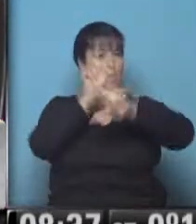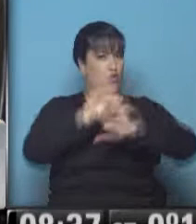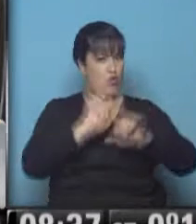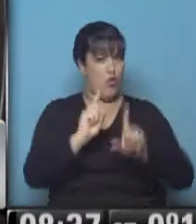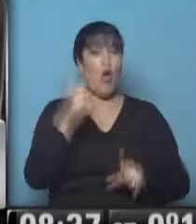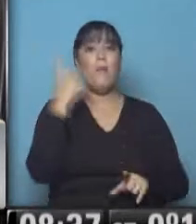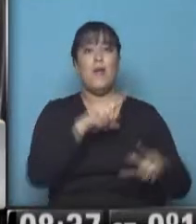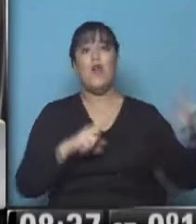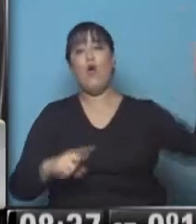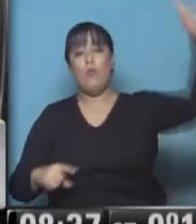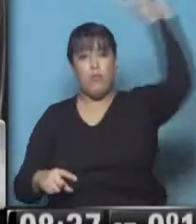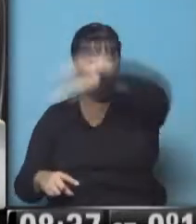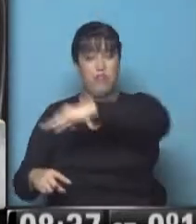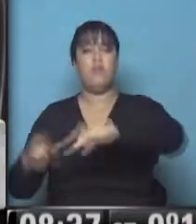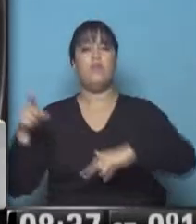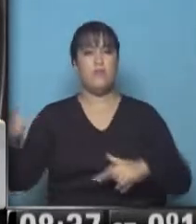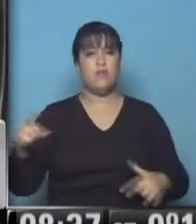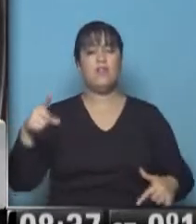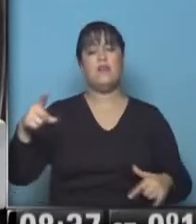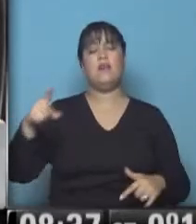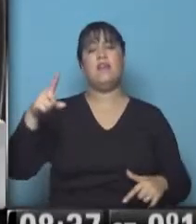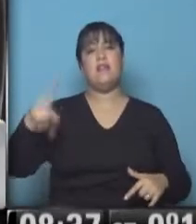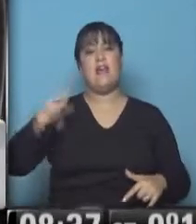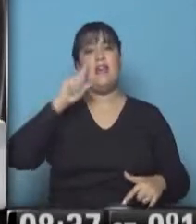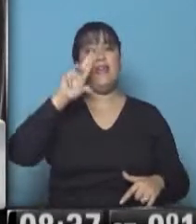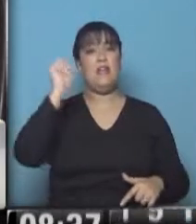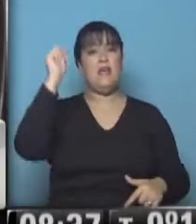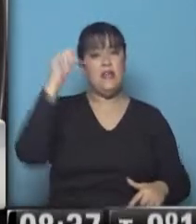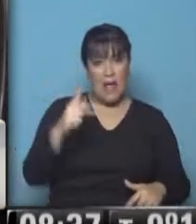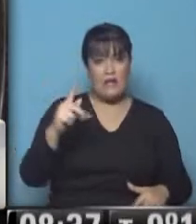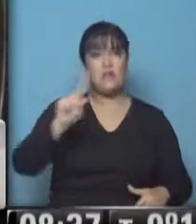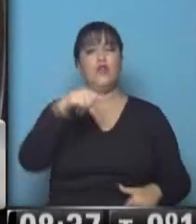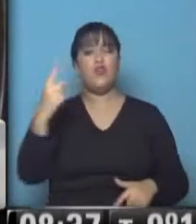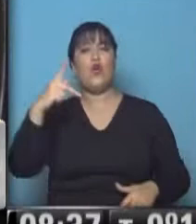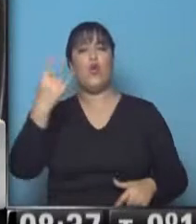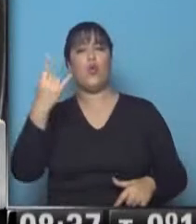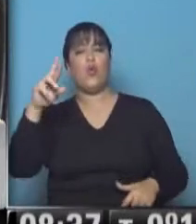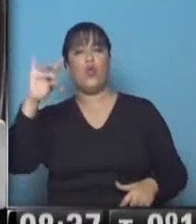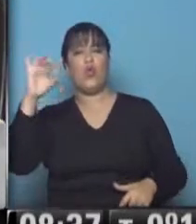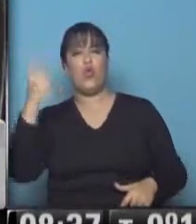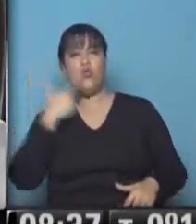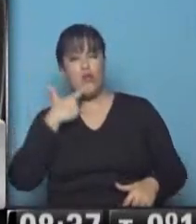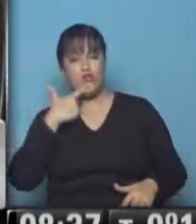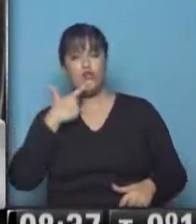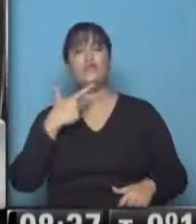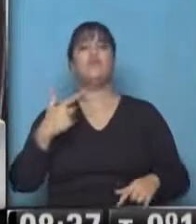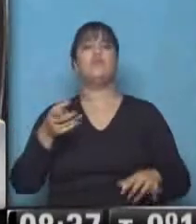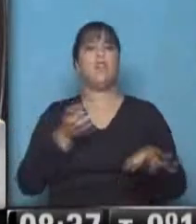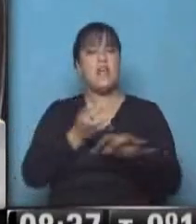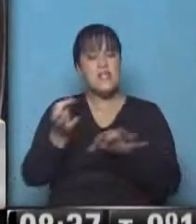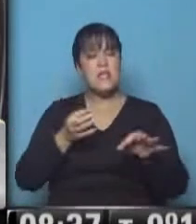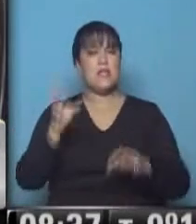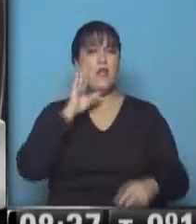ir al terreno van a ser iraquíes y gente del kurdistán kurdos entrenados por estados unidos y ellos son